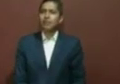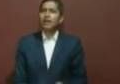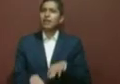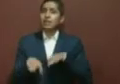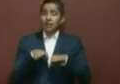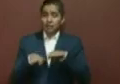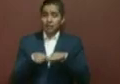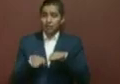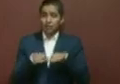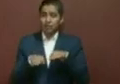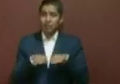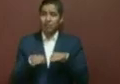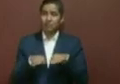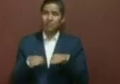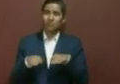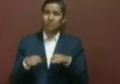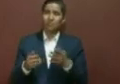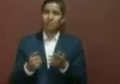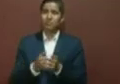trabajos muy